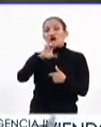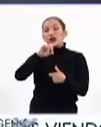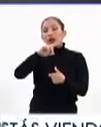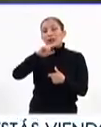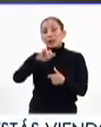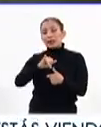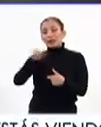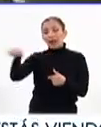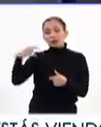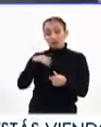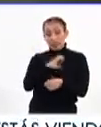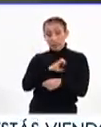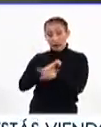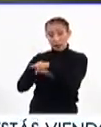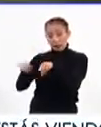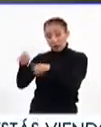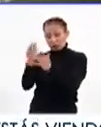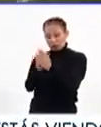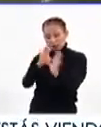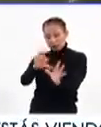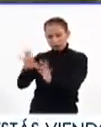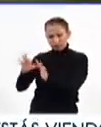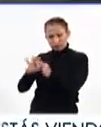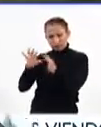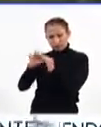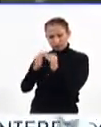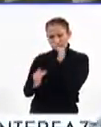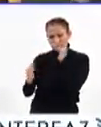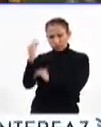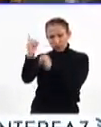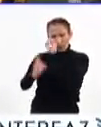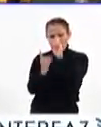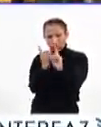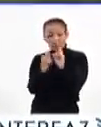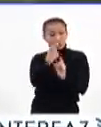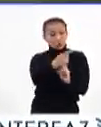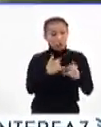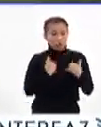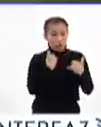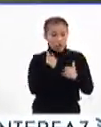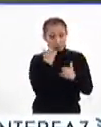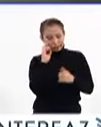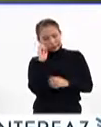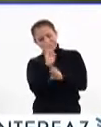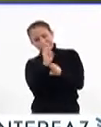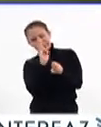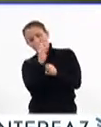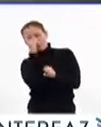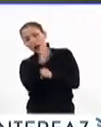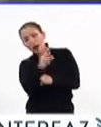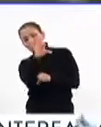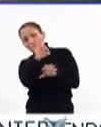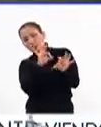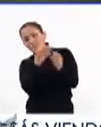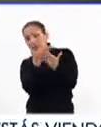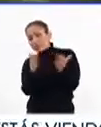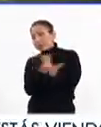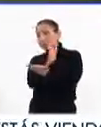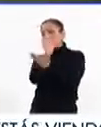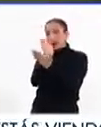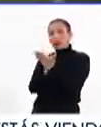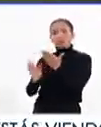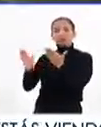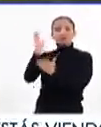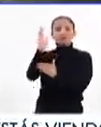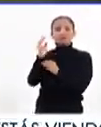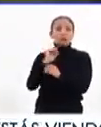que permitirán a sus entrenadores recibir capacitación de alto nivel deportivo y a sus jugadores el ser observados con la intención de que se les abra la puerta para poder